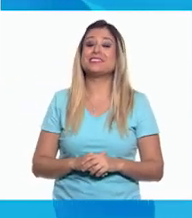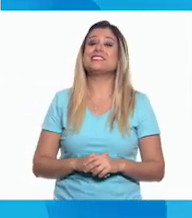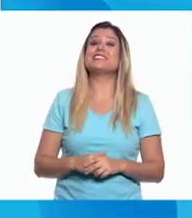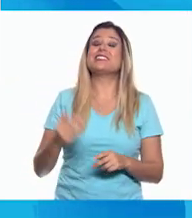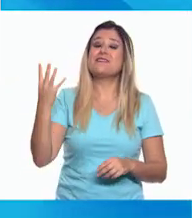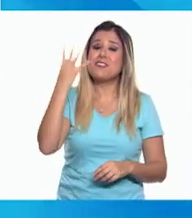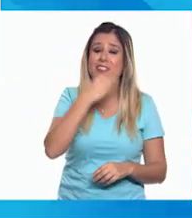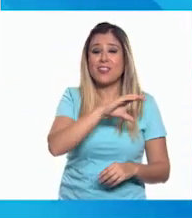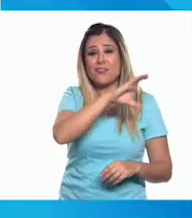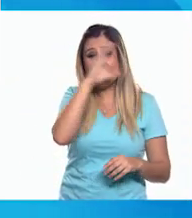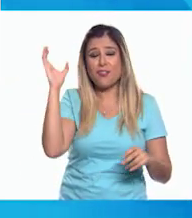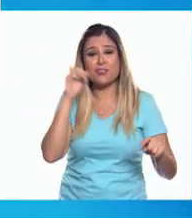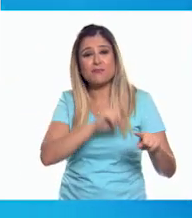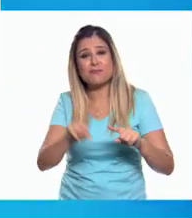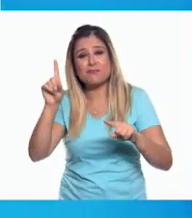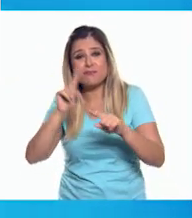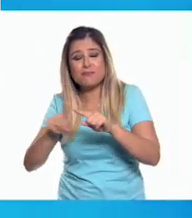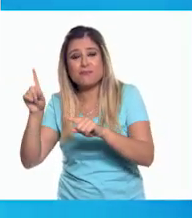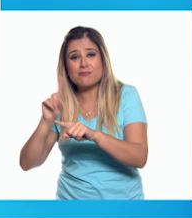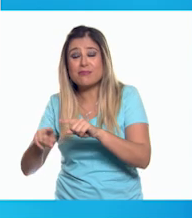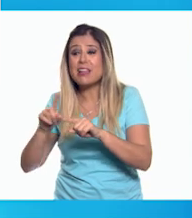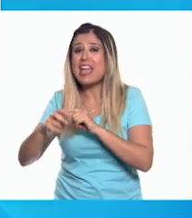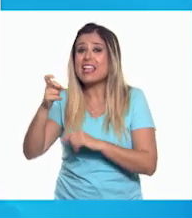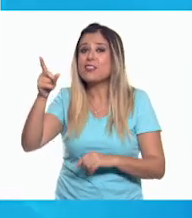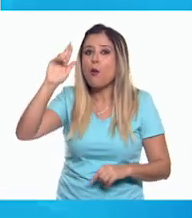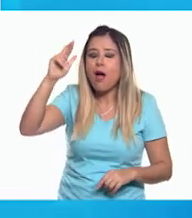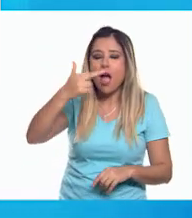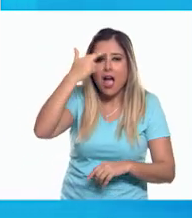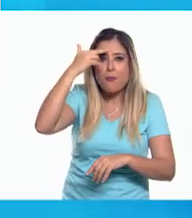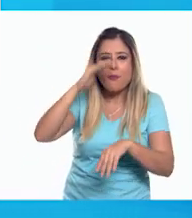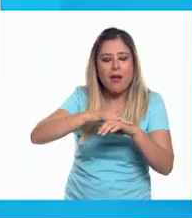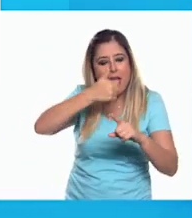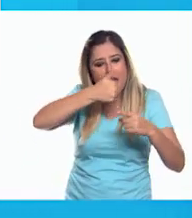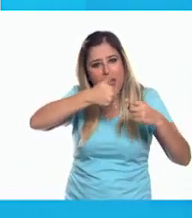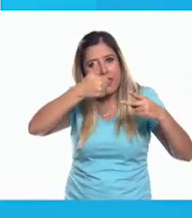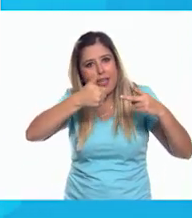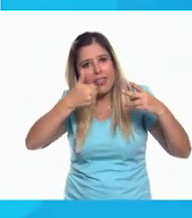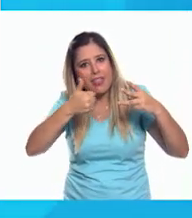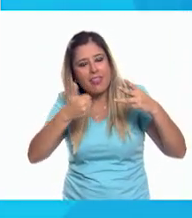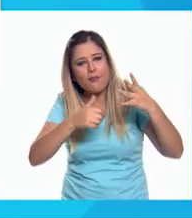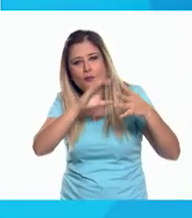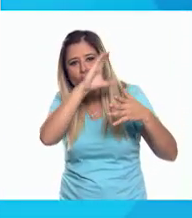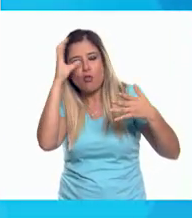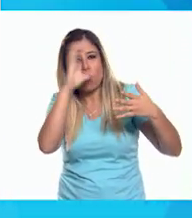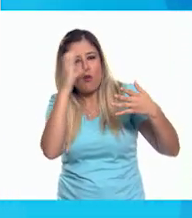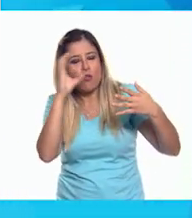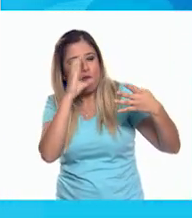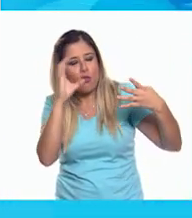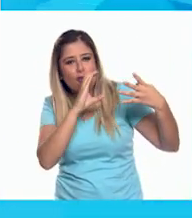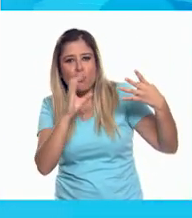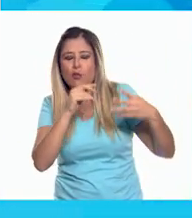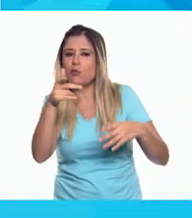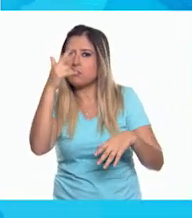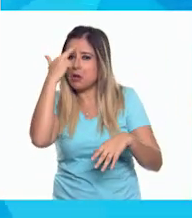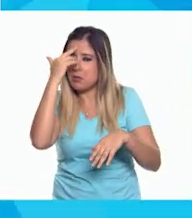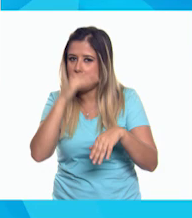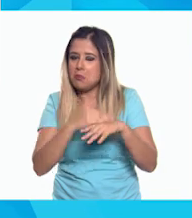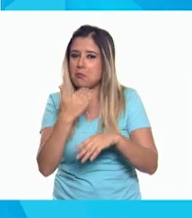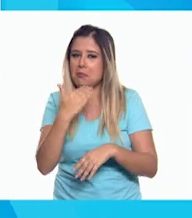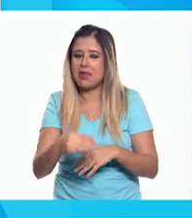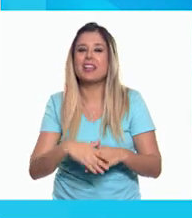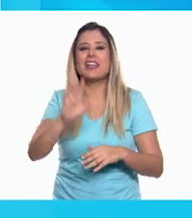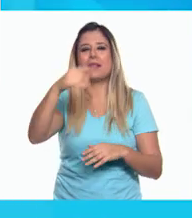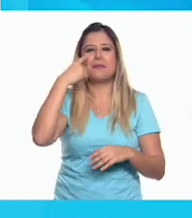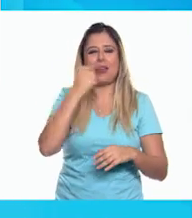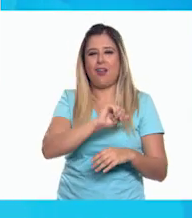bonitas fotos y lo más agradable de todo esto es que te acuerdas de cada uno de los momentos capturados en esas imágenes. Ajá, mira, te voy a